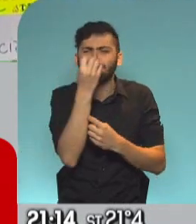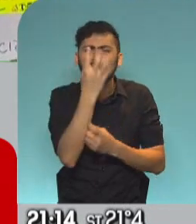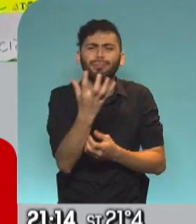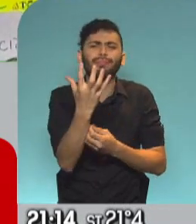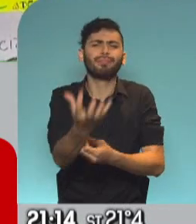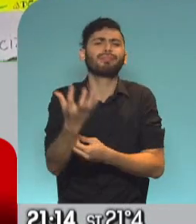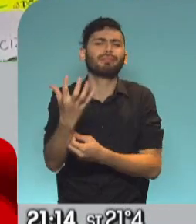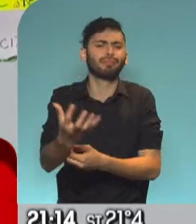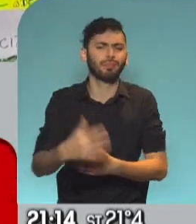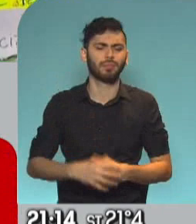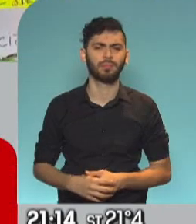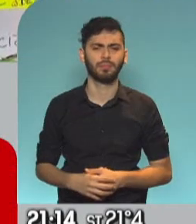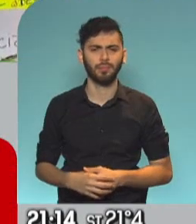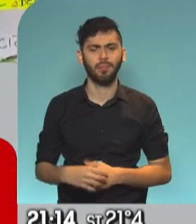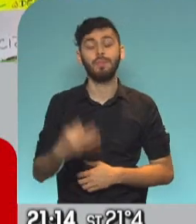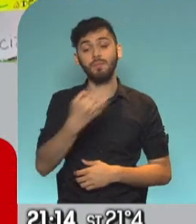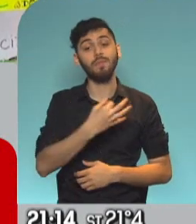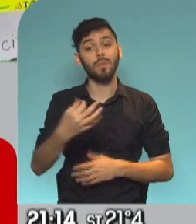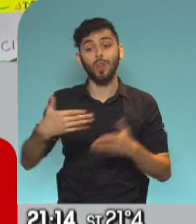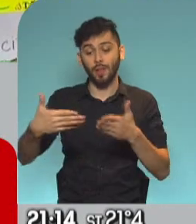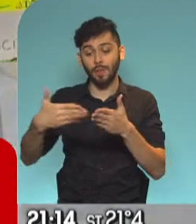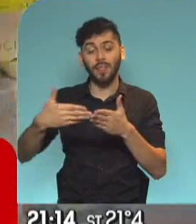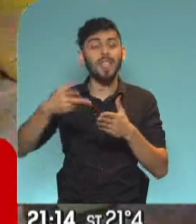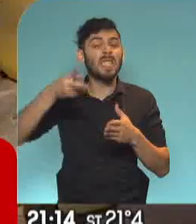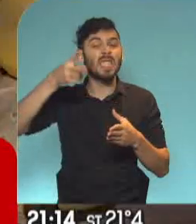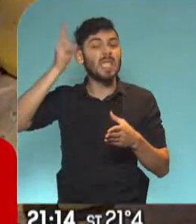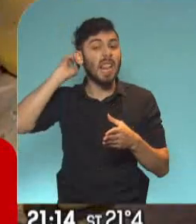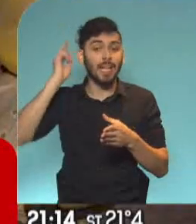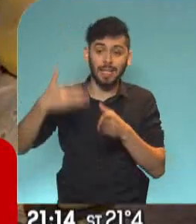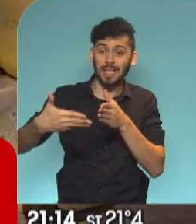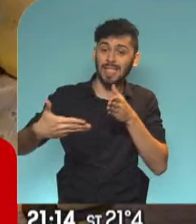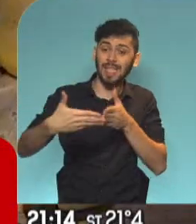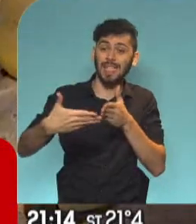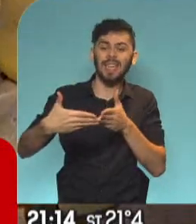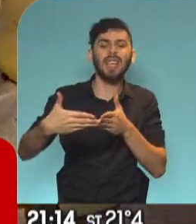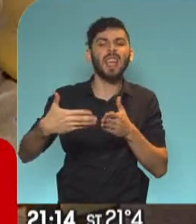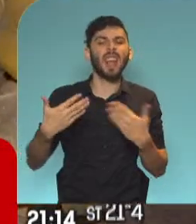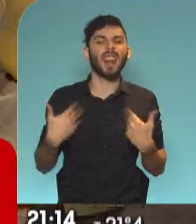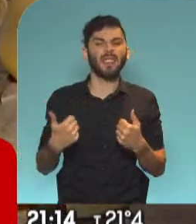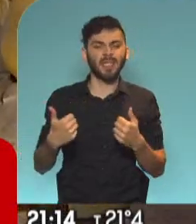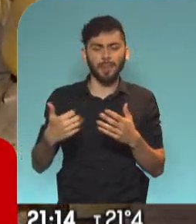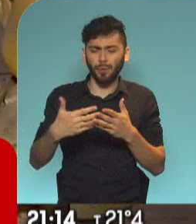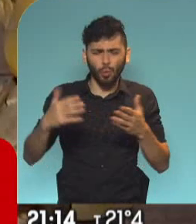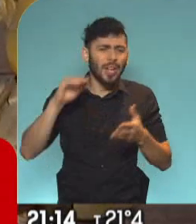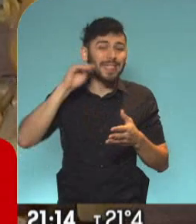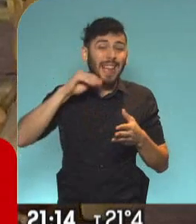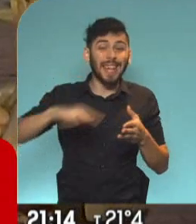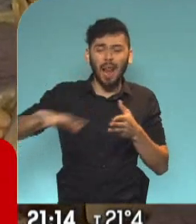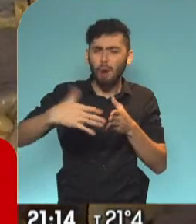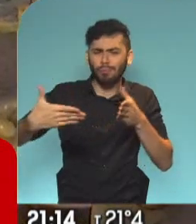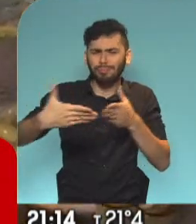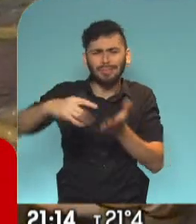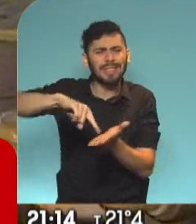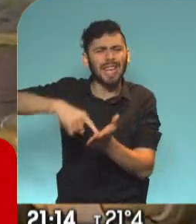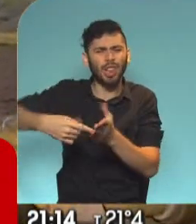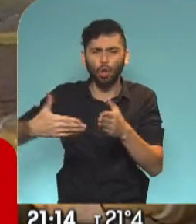Así es, Gaby, esta es la esquina de Mafalda, Chile y Defensa, en pleno corazón de San Telmo. Y